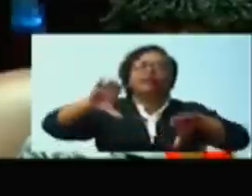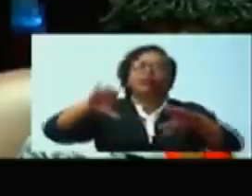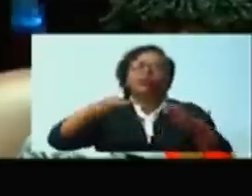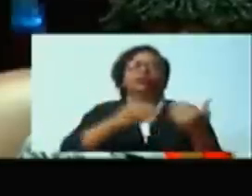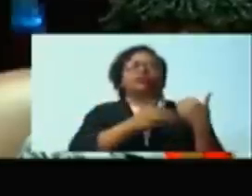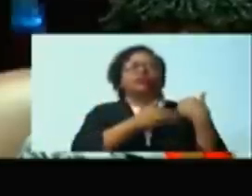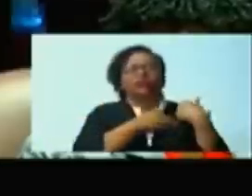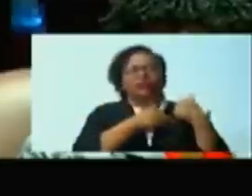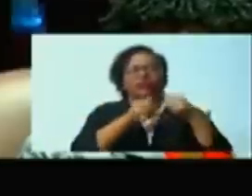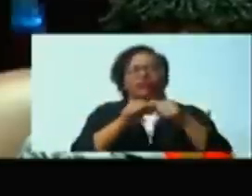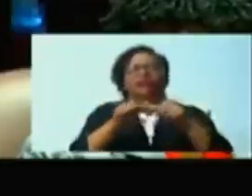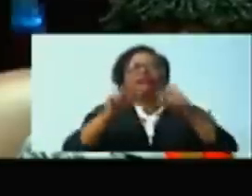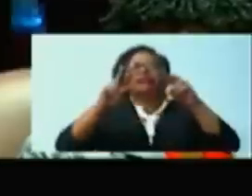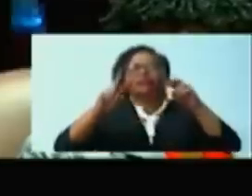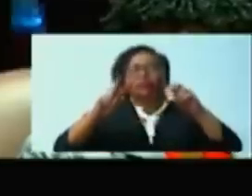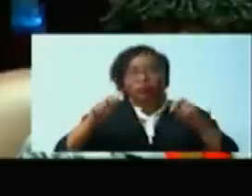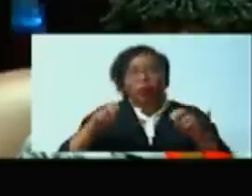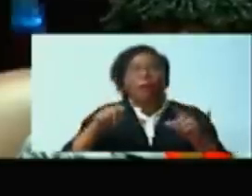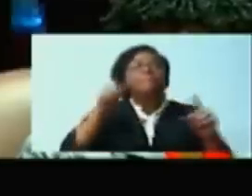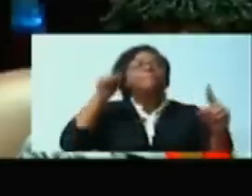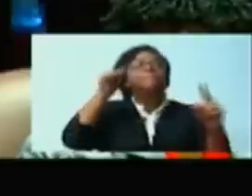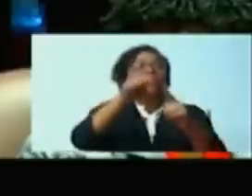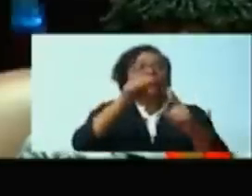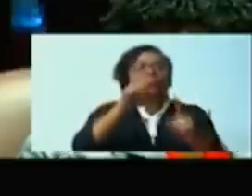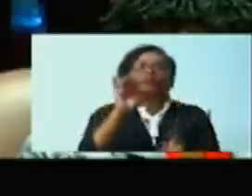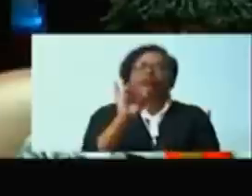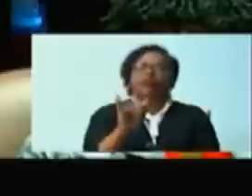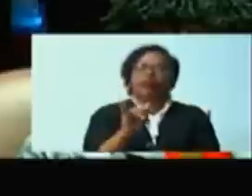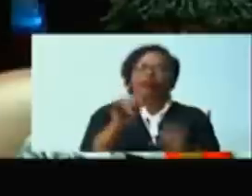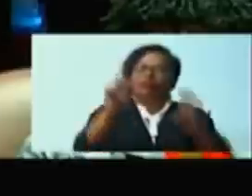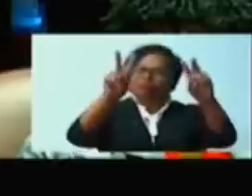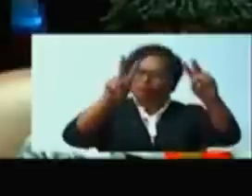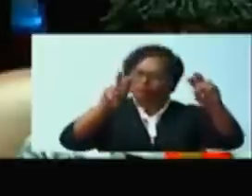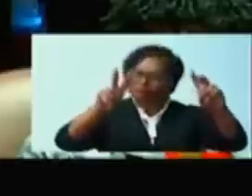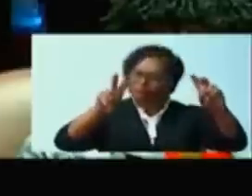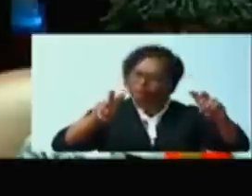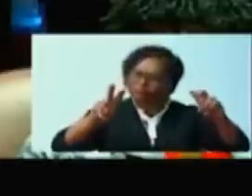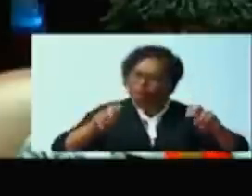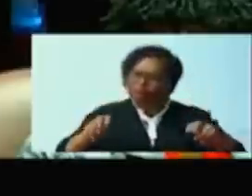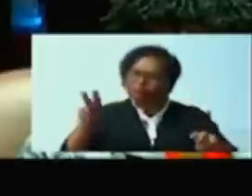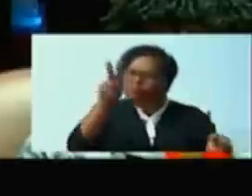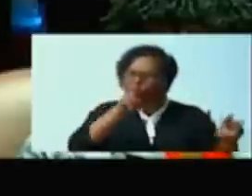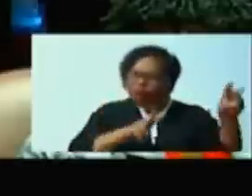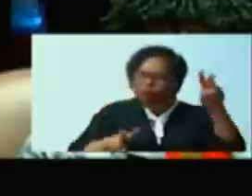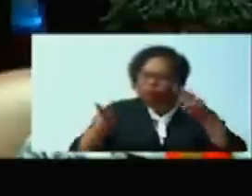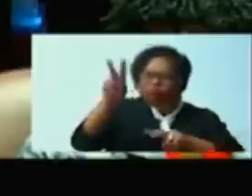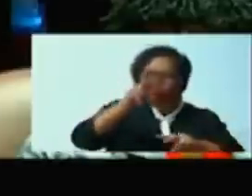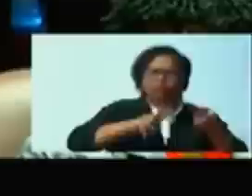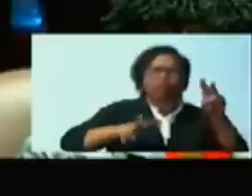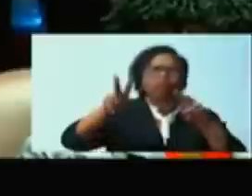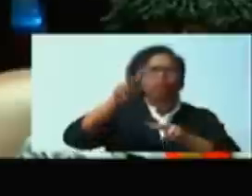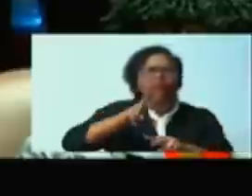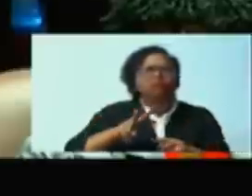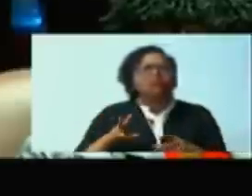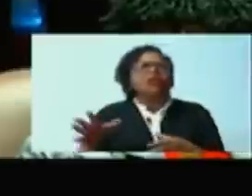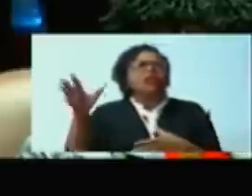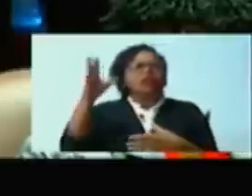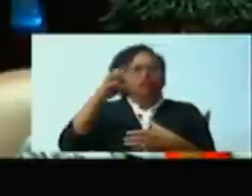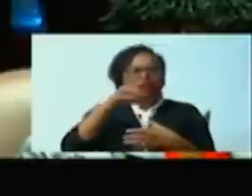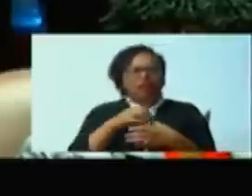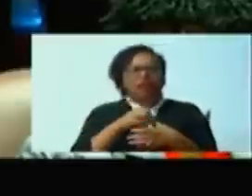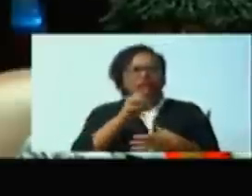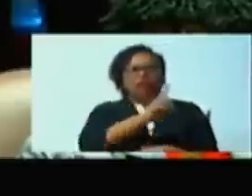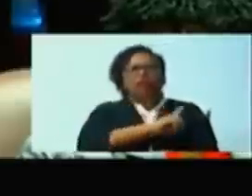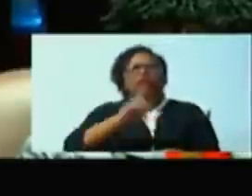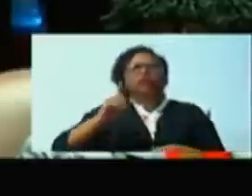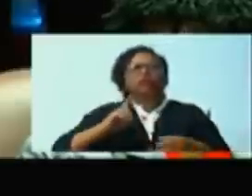y que esa comisión esté integrada por diputado por la trascendencia política incluso la repercusiones que tiene una investigación